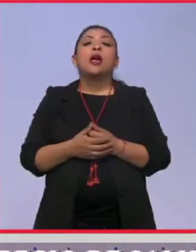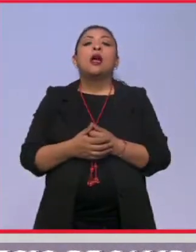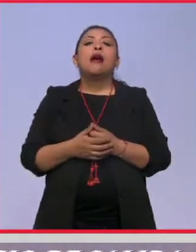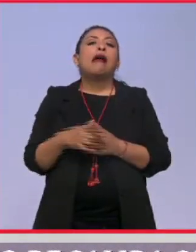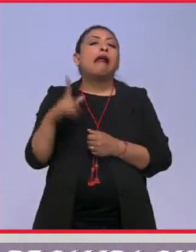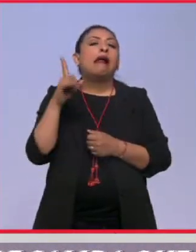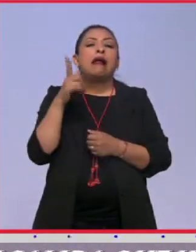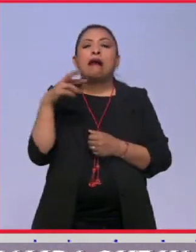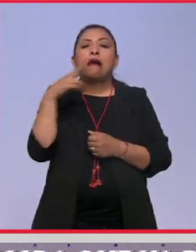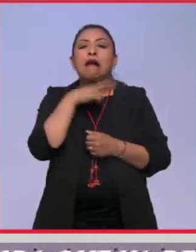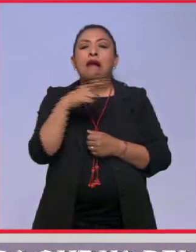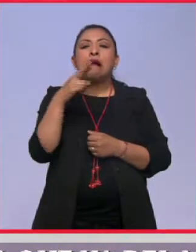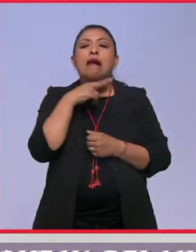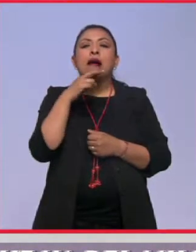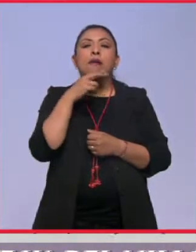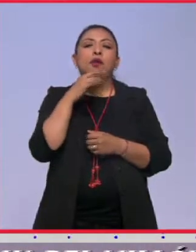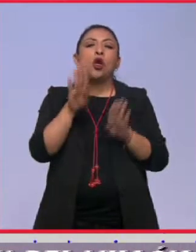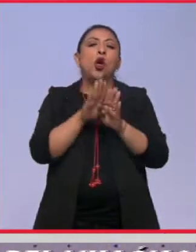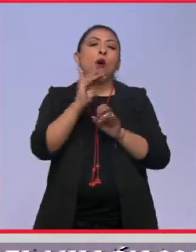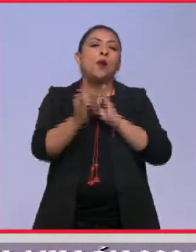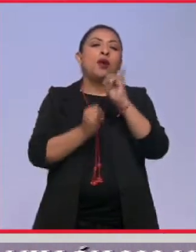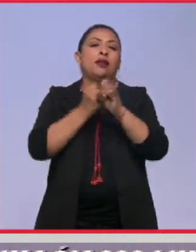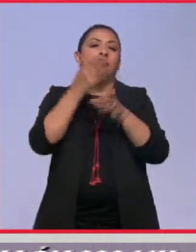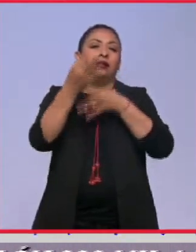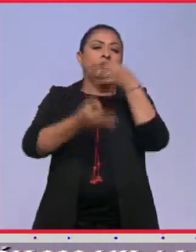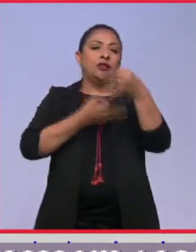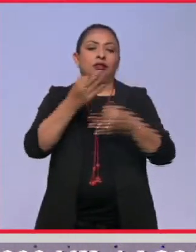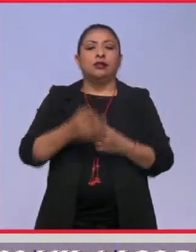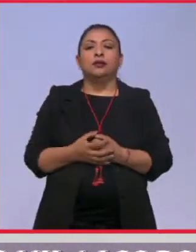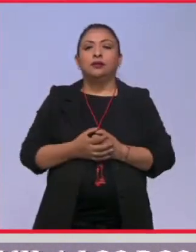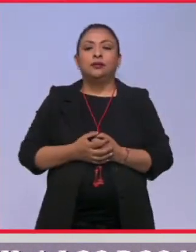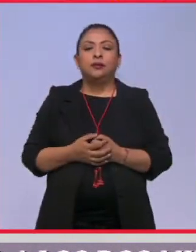recorrido rápido por el orbe.